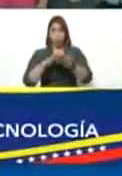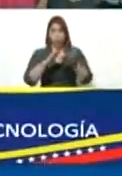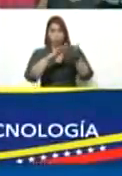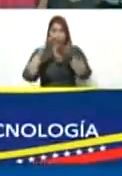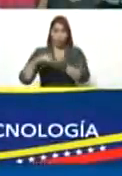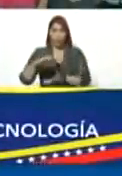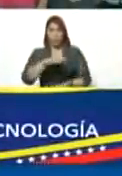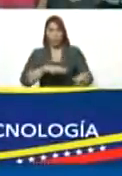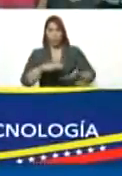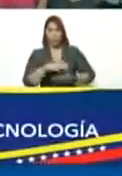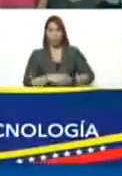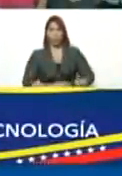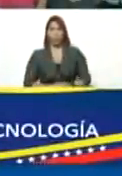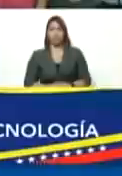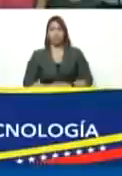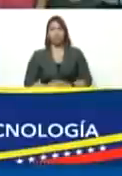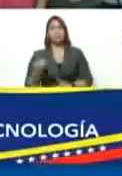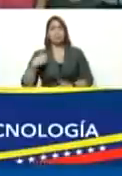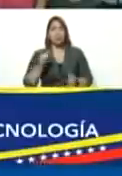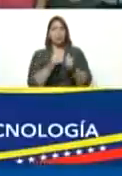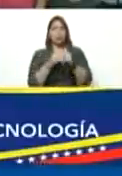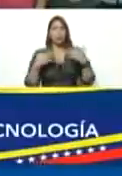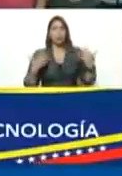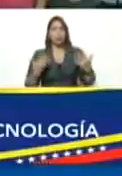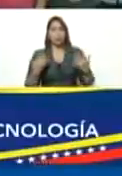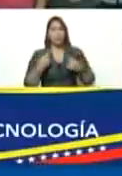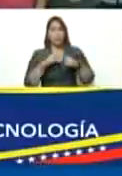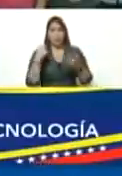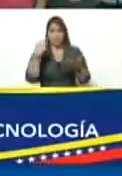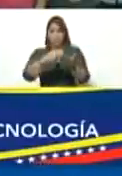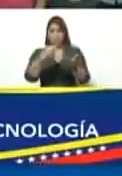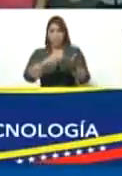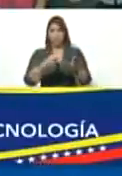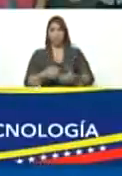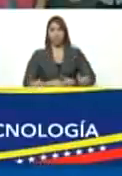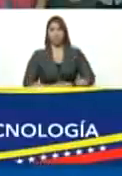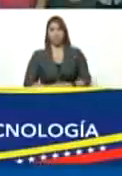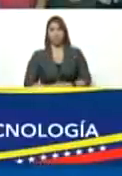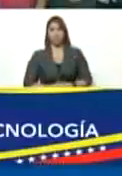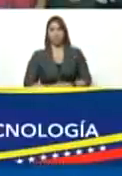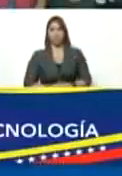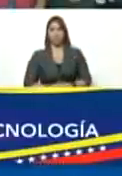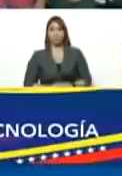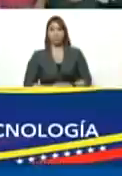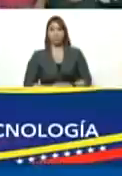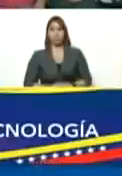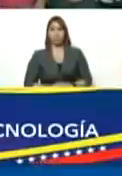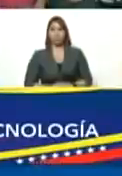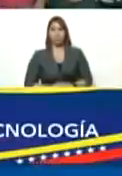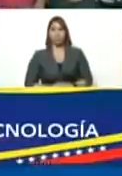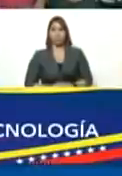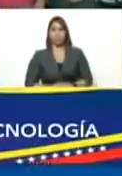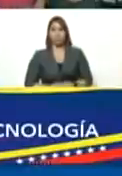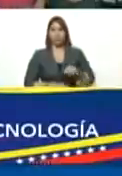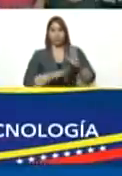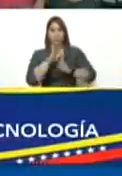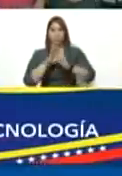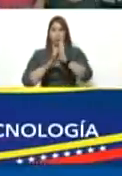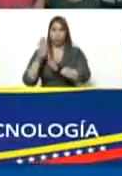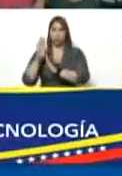materia prima. Y tenemos con qué para meterle platica también, financiamiento, inversión, para el